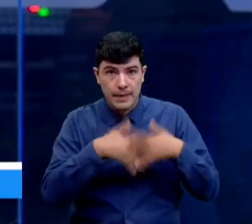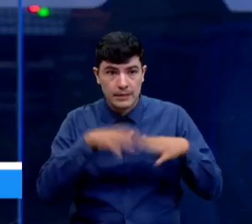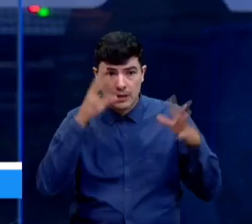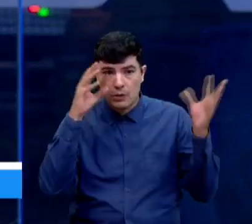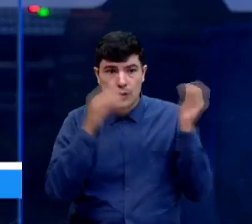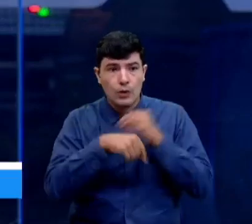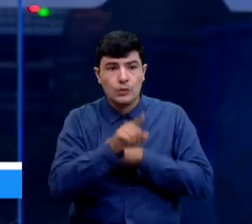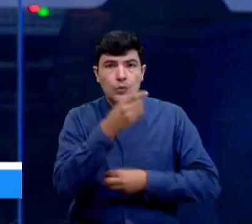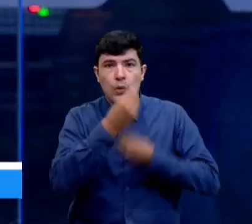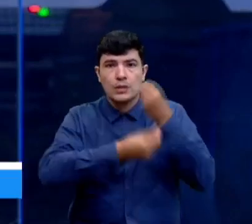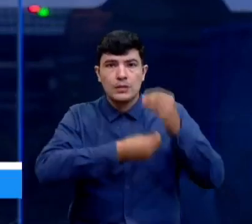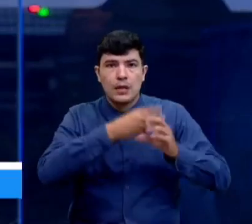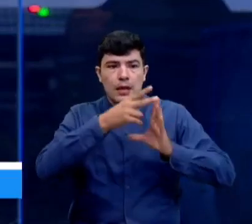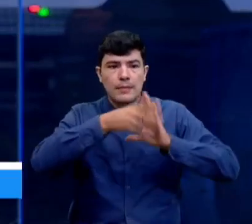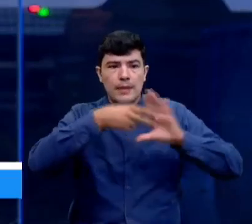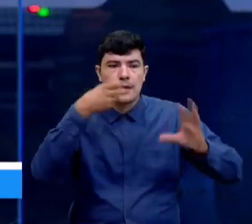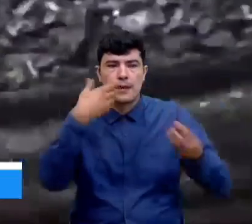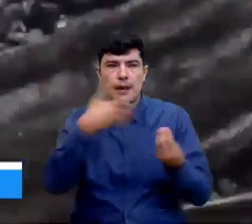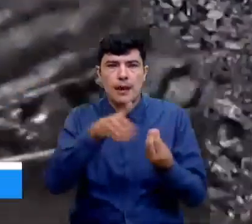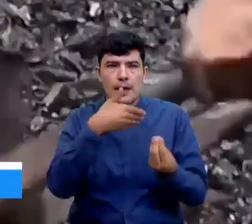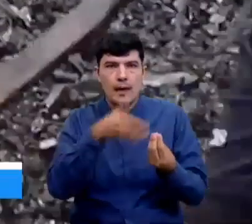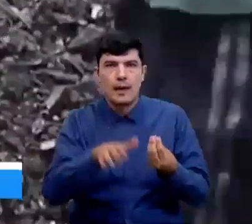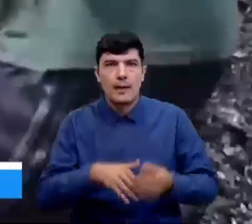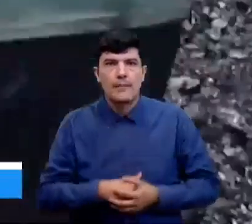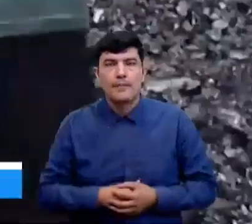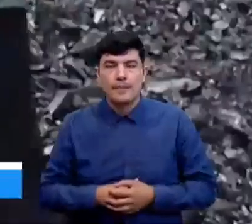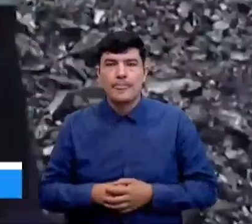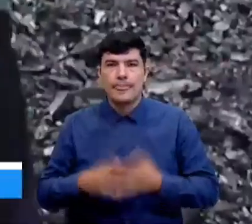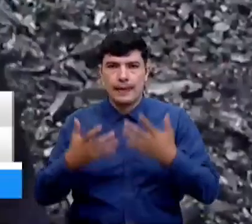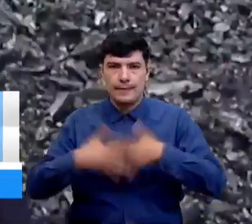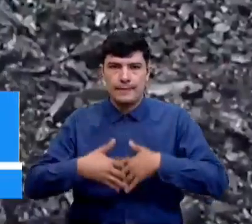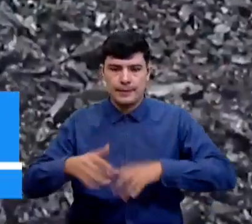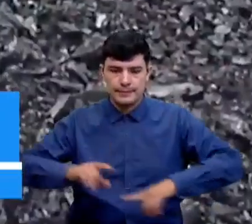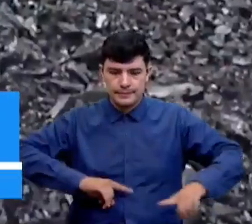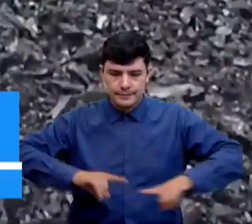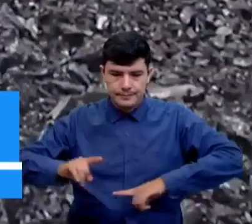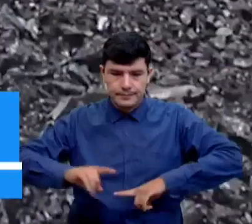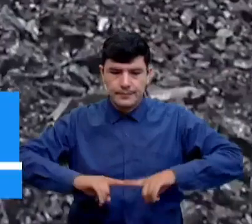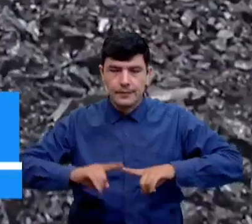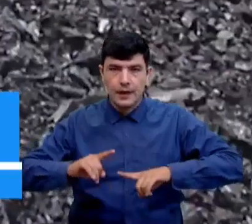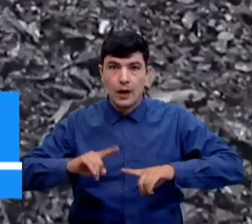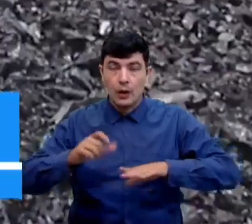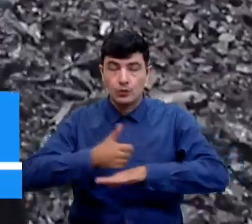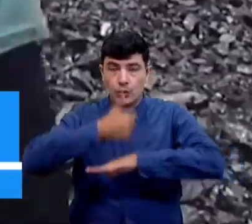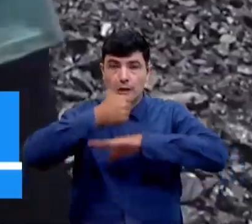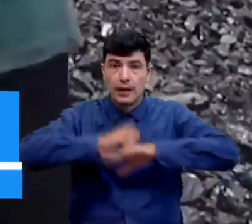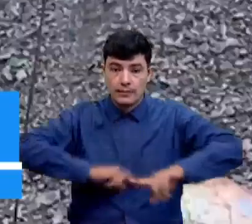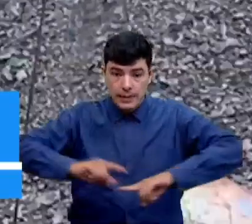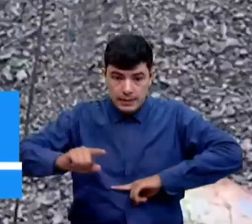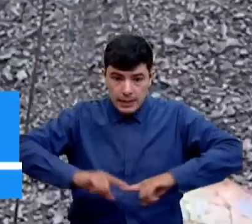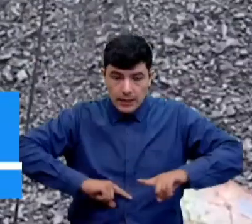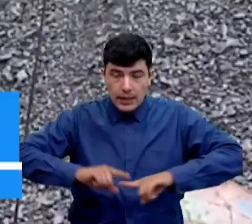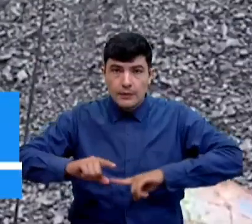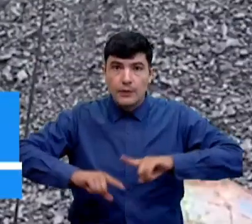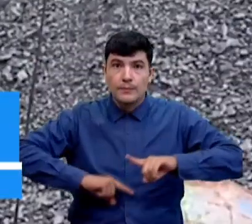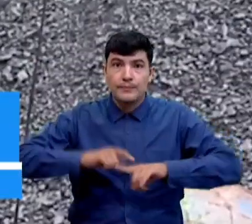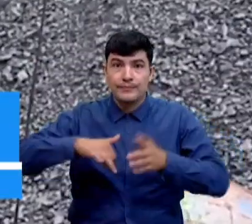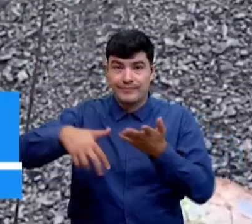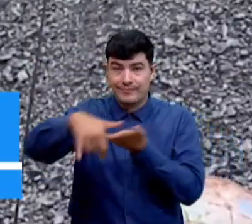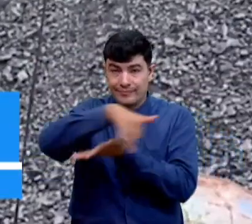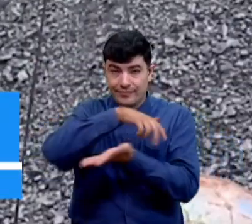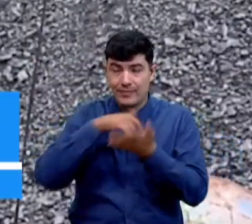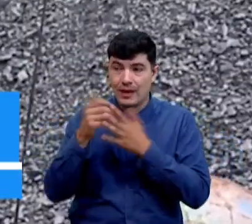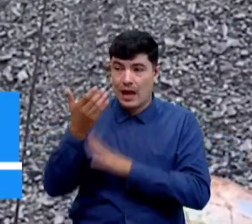hacer minería de carbón el tribunal administrativo de Santander suspendió la licencia ambiental que había otorgado la corporación